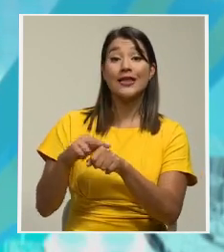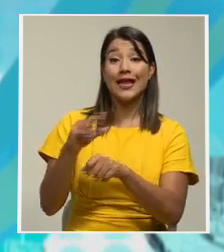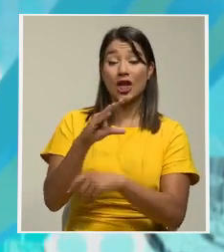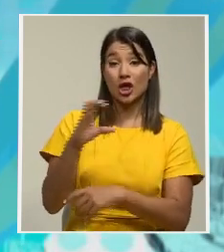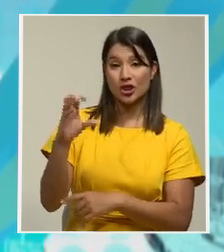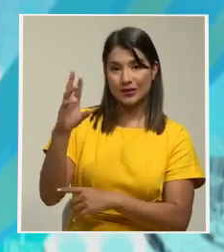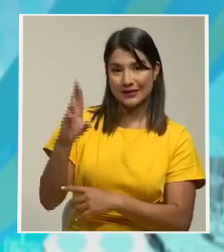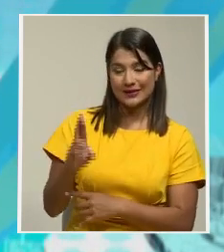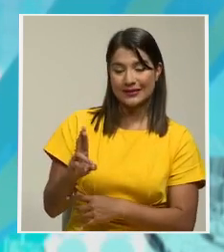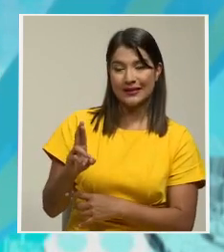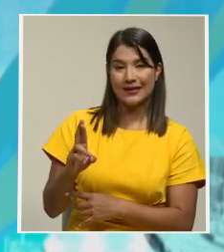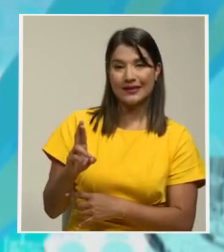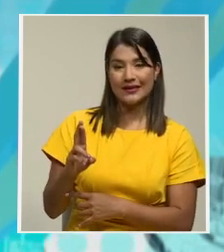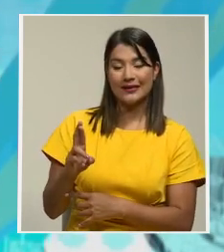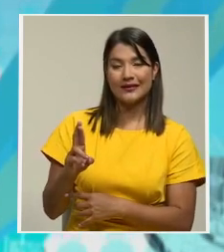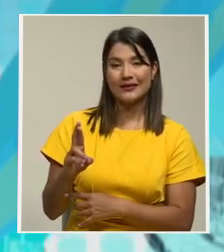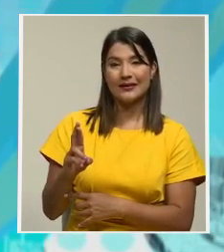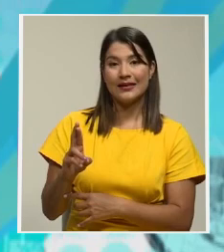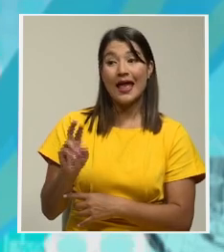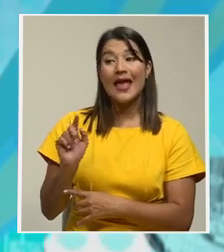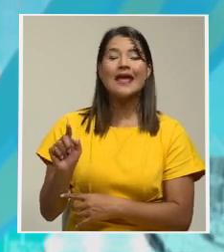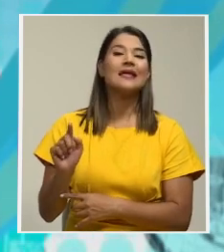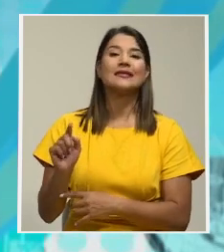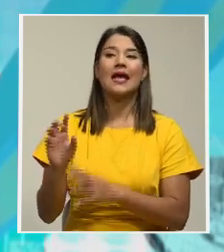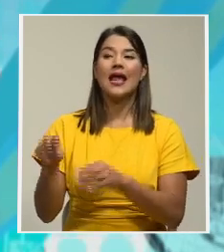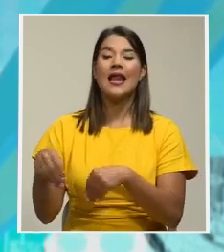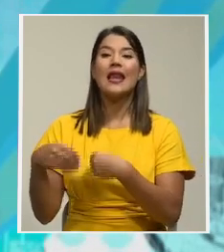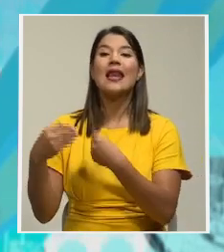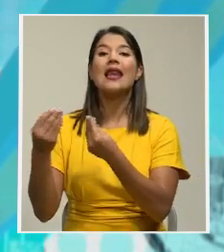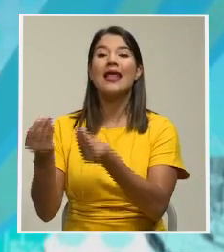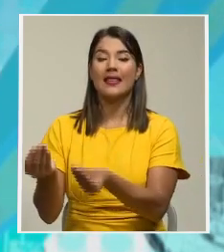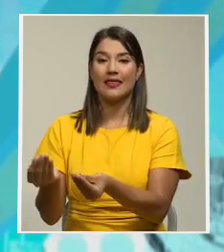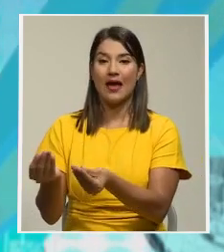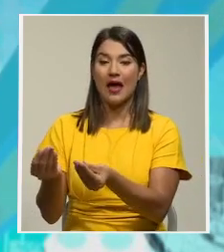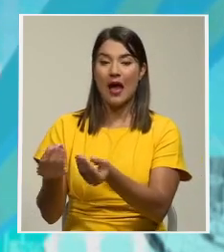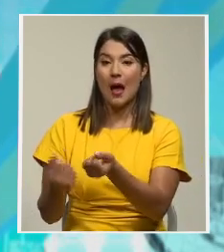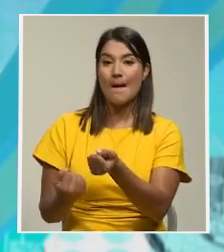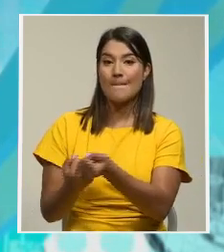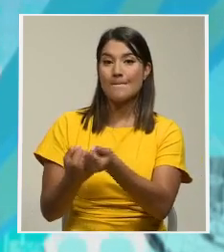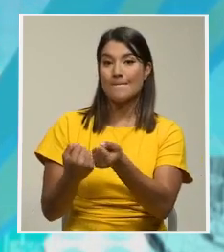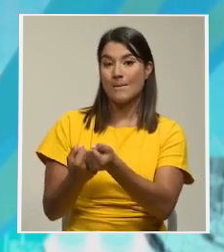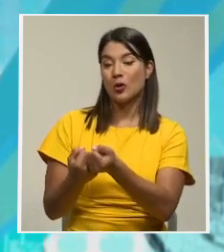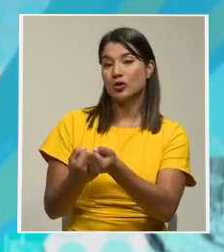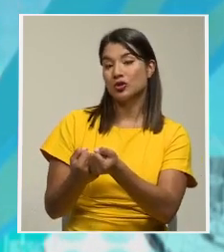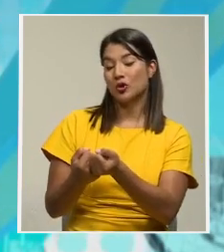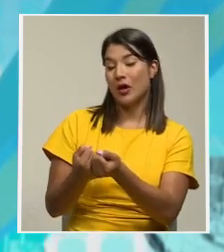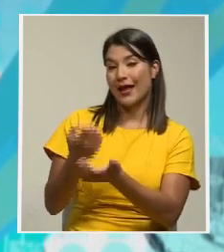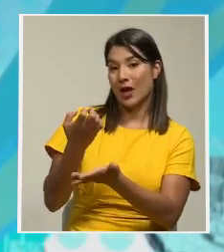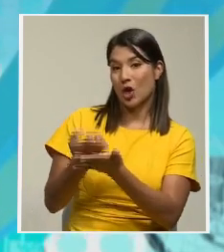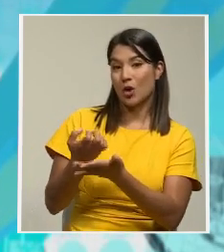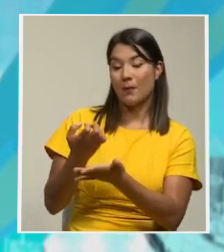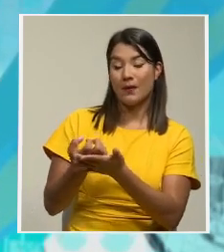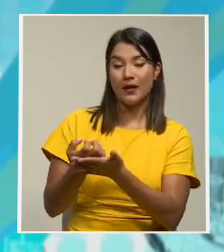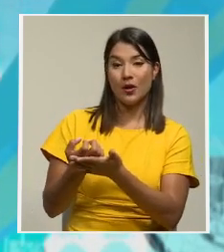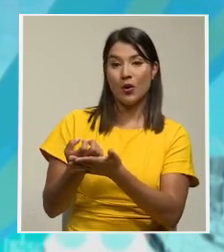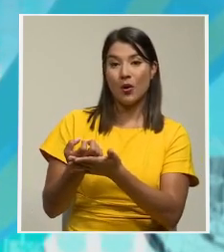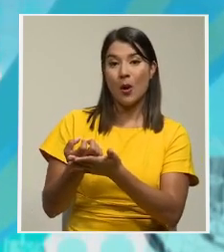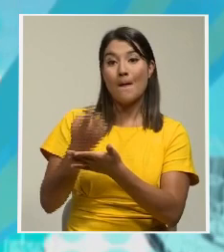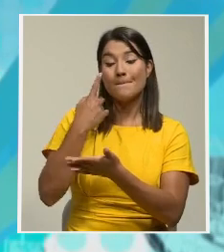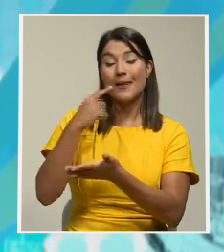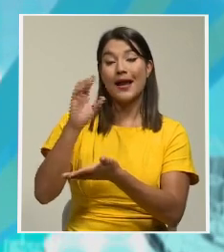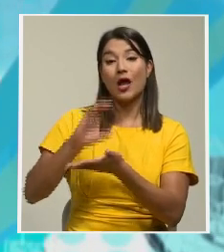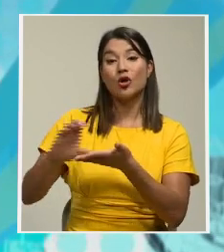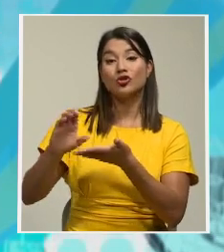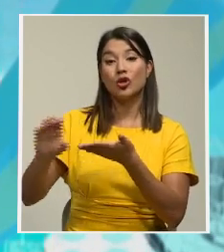República es efectivamente el que le da el sustento a los recursos económicos al Colegio San